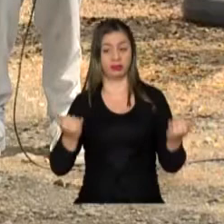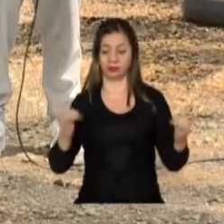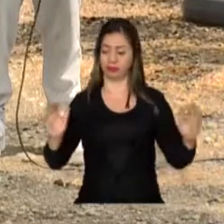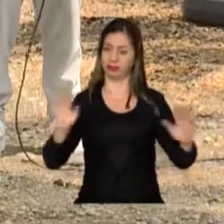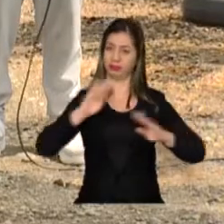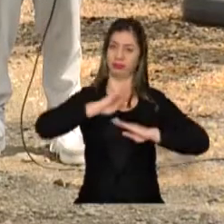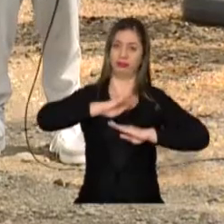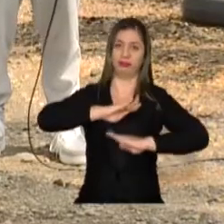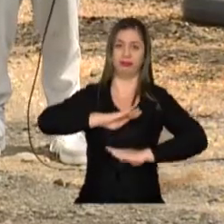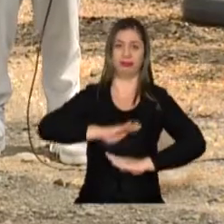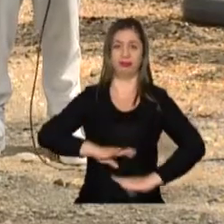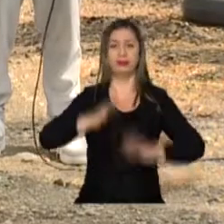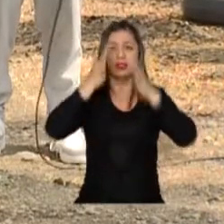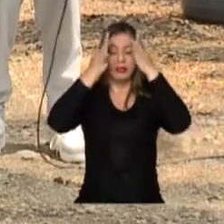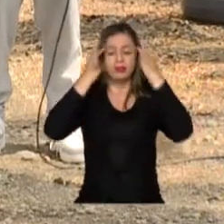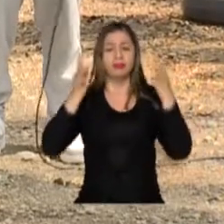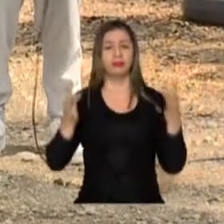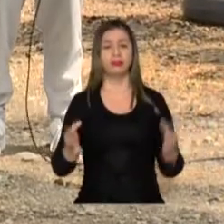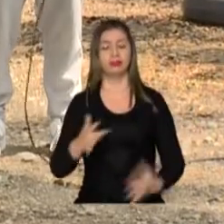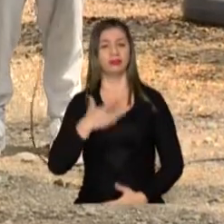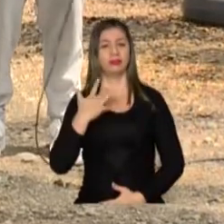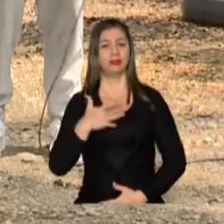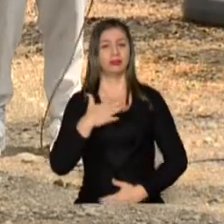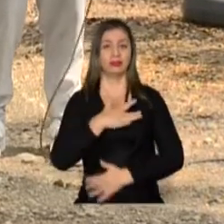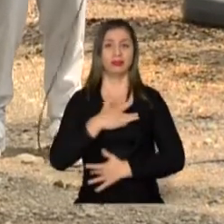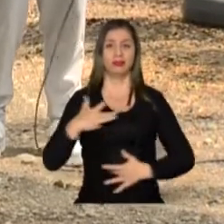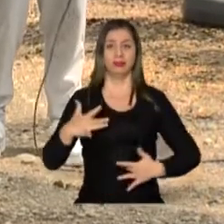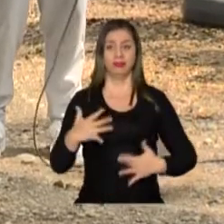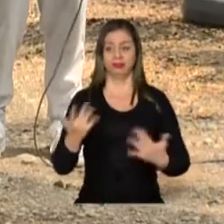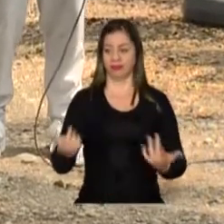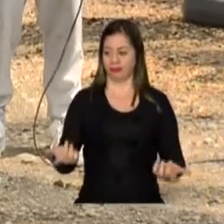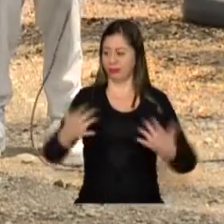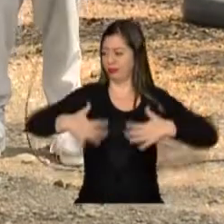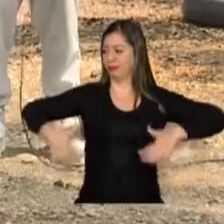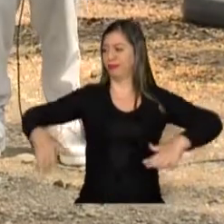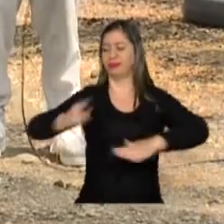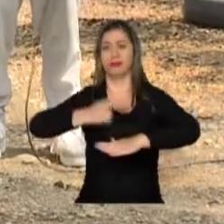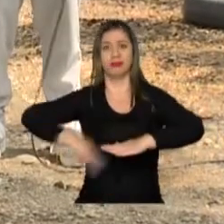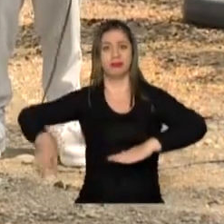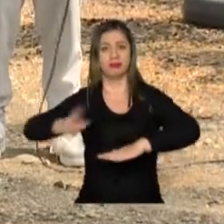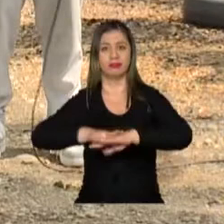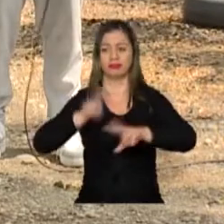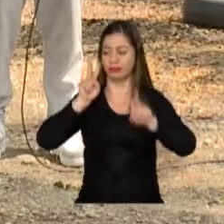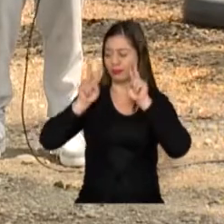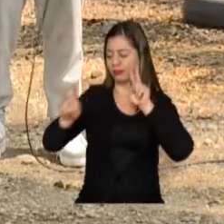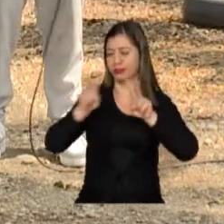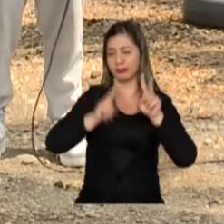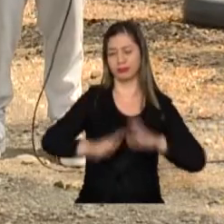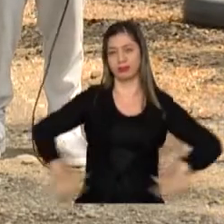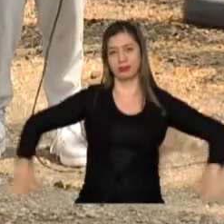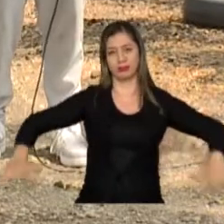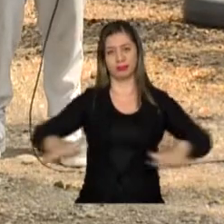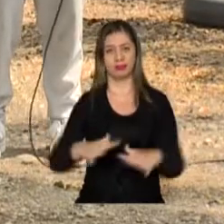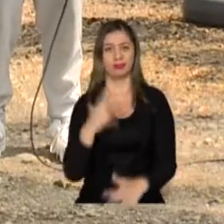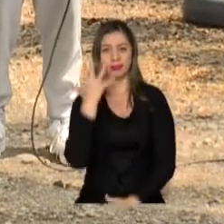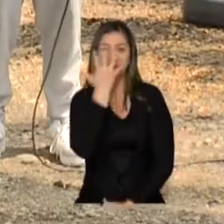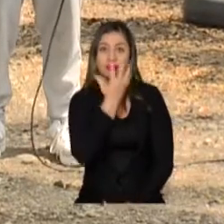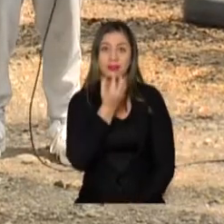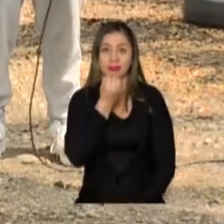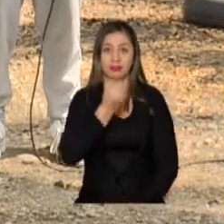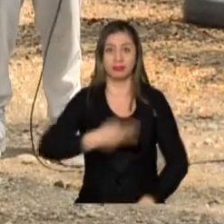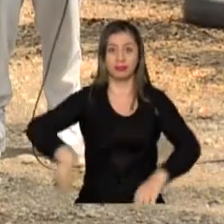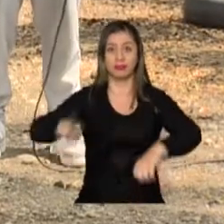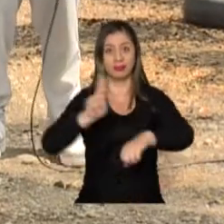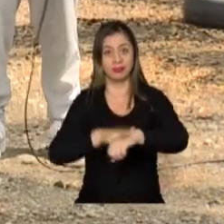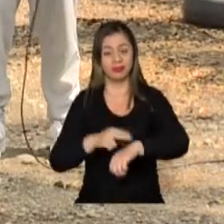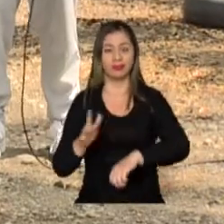es saludable mentalmente para uno llegar y poder ver toda esa naturaleza y poder tener algo con